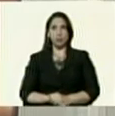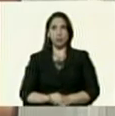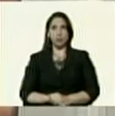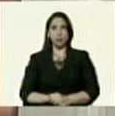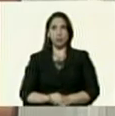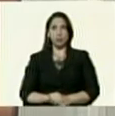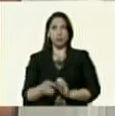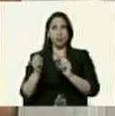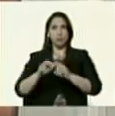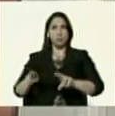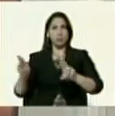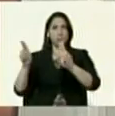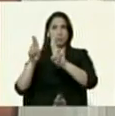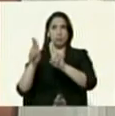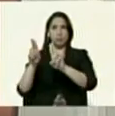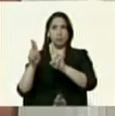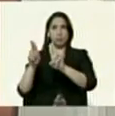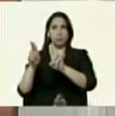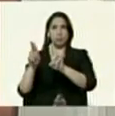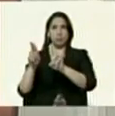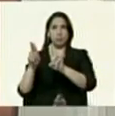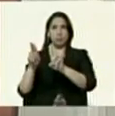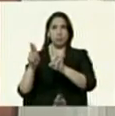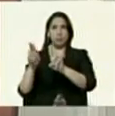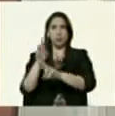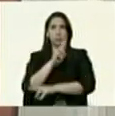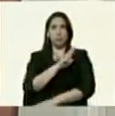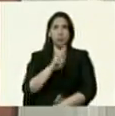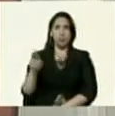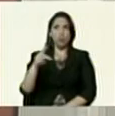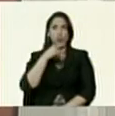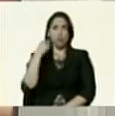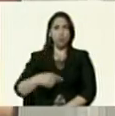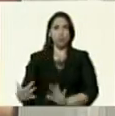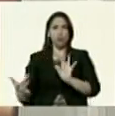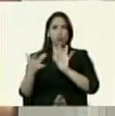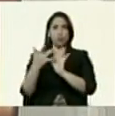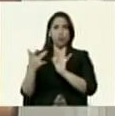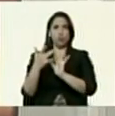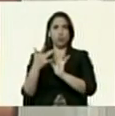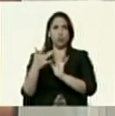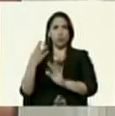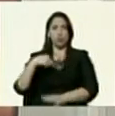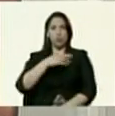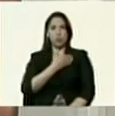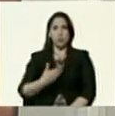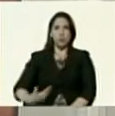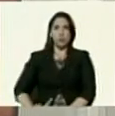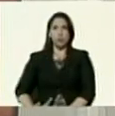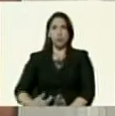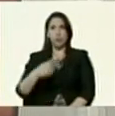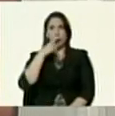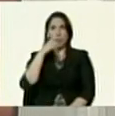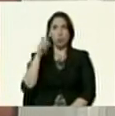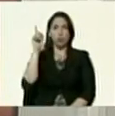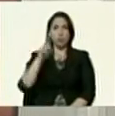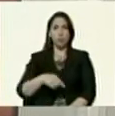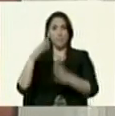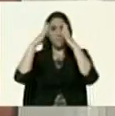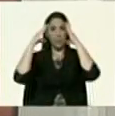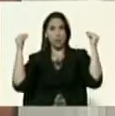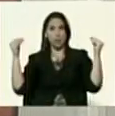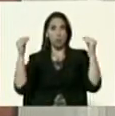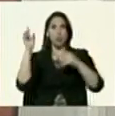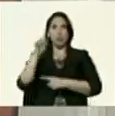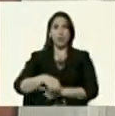la ONU, encabezada por la vicepresidenta ejecutiva de la República, en Rusia, con el mismo presidente Nicolás Maduro, y de igual manera, tanto en Vietnam como en la